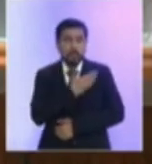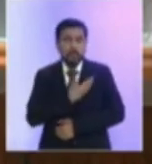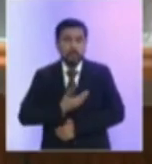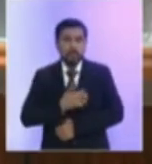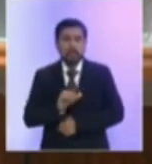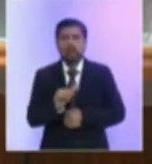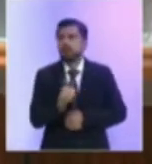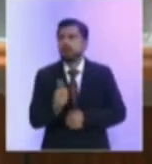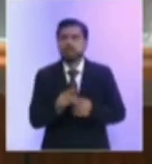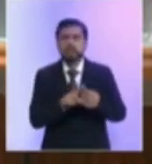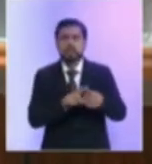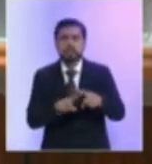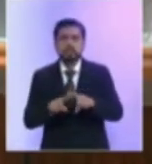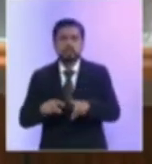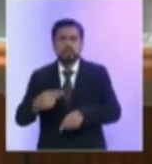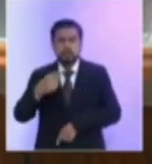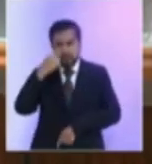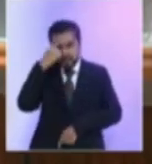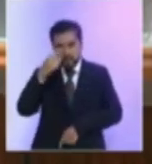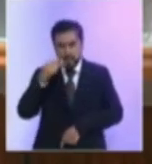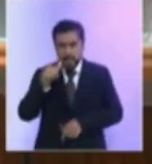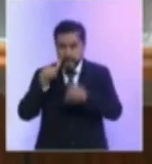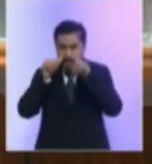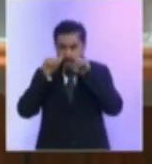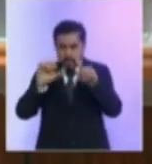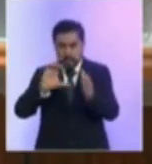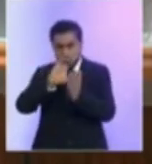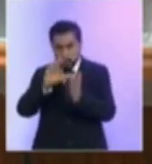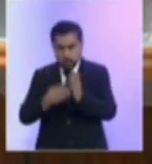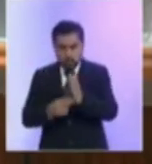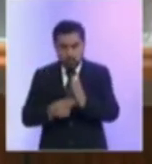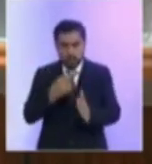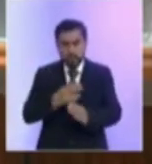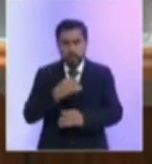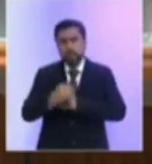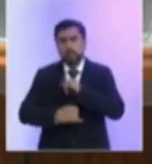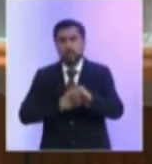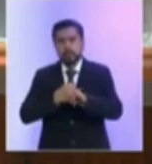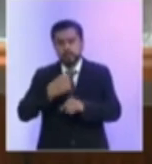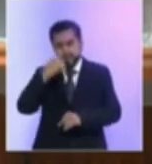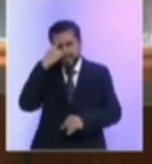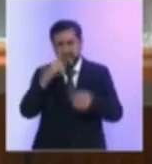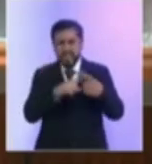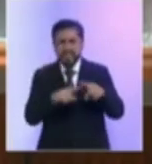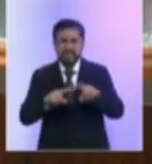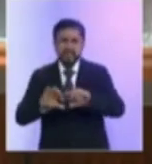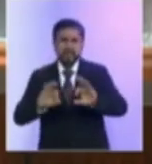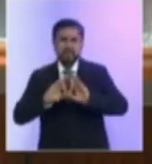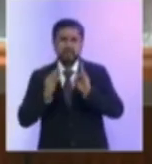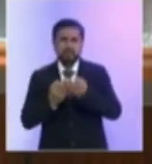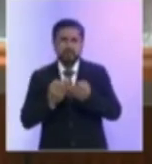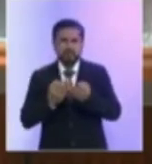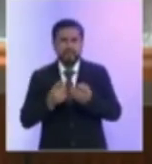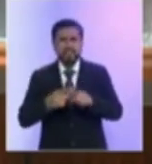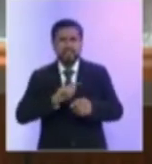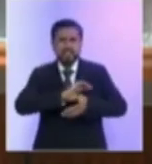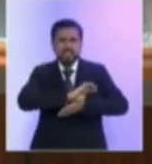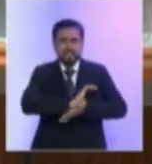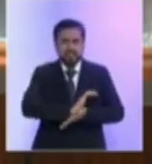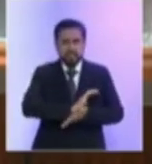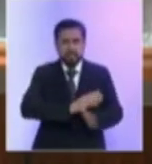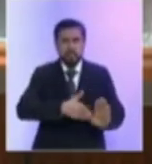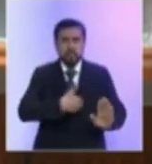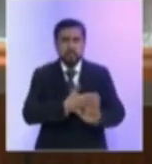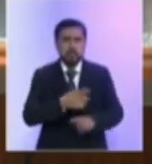entre otras, a la Convención sobre la Eliminación de todas las formas de discriminación contra la